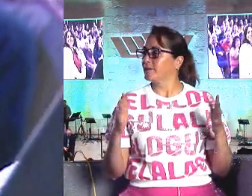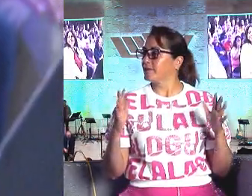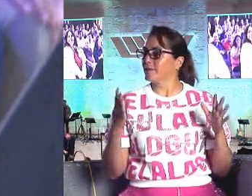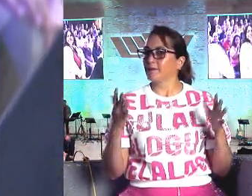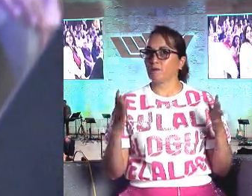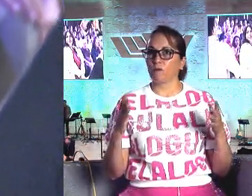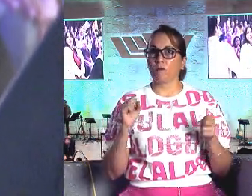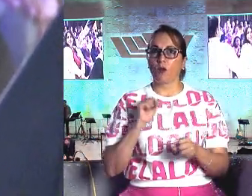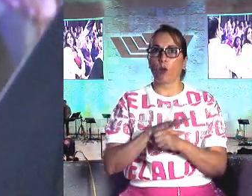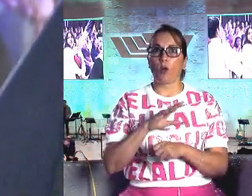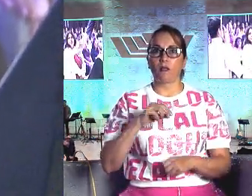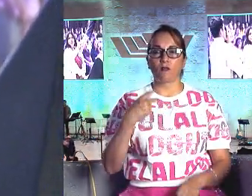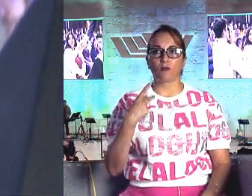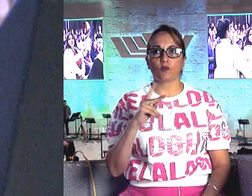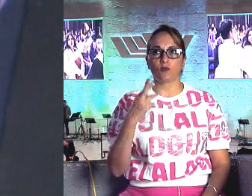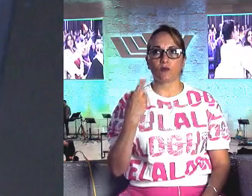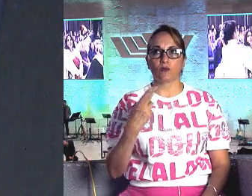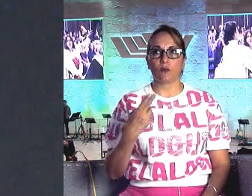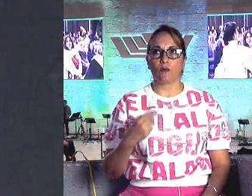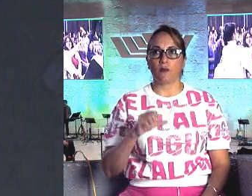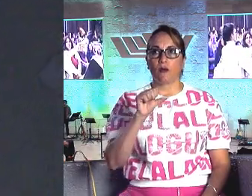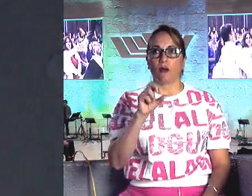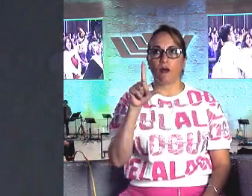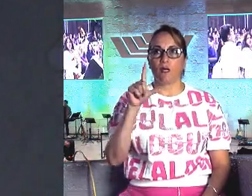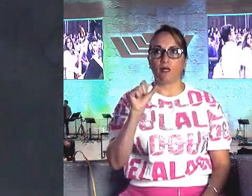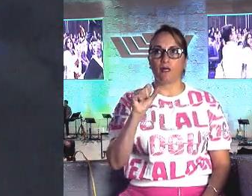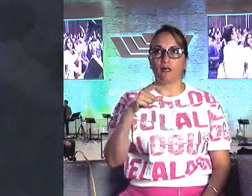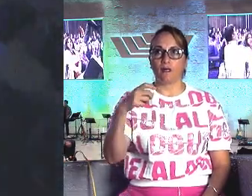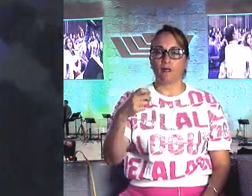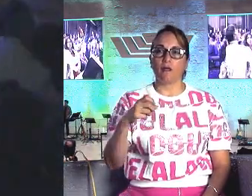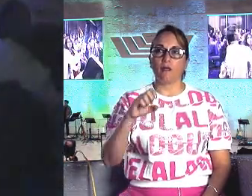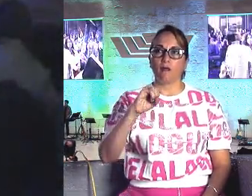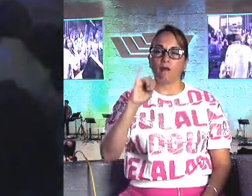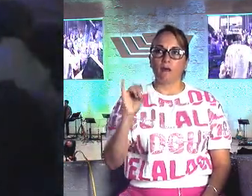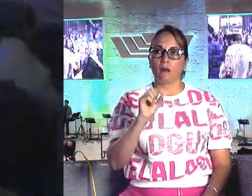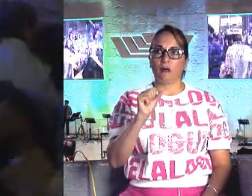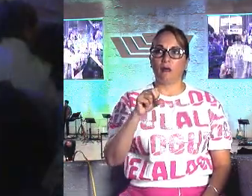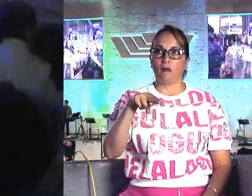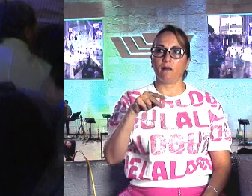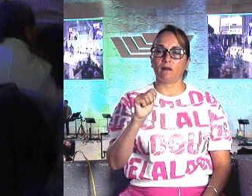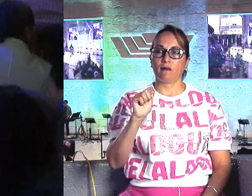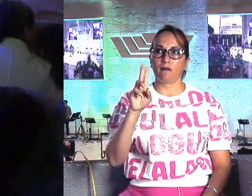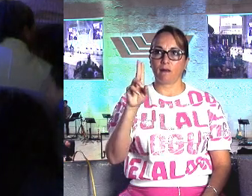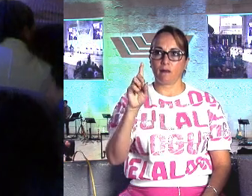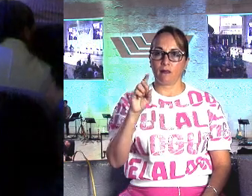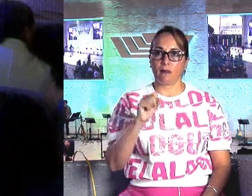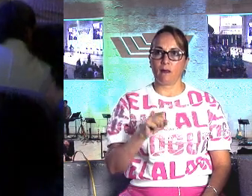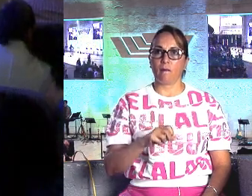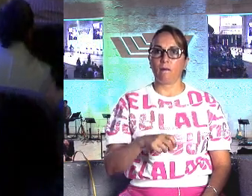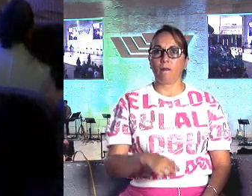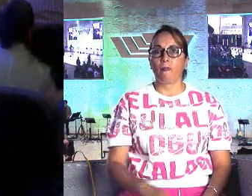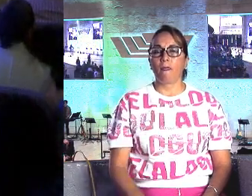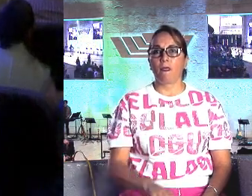¿Cuáles son sus nombres? Alejandra. Alejandra, Dios te bendiga. Axel, Dios te bendiga. ¿Y tu bebé?